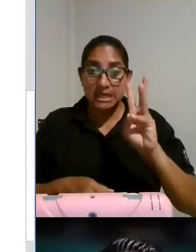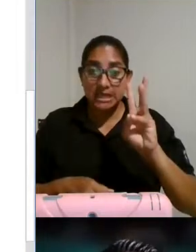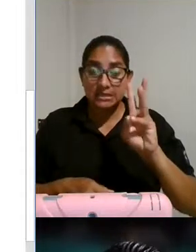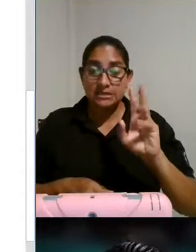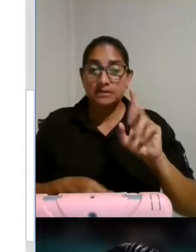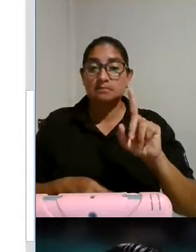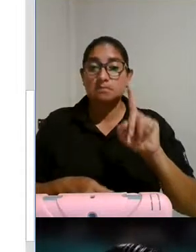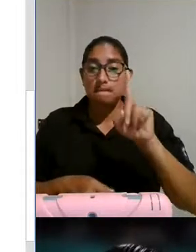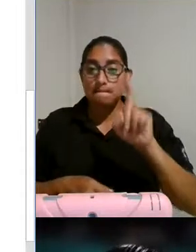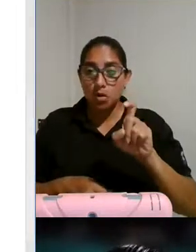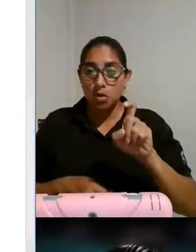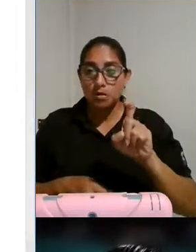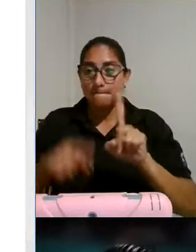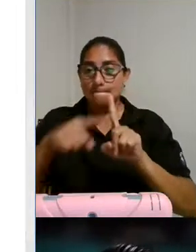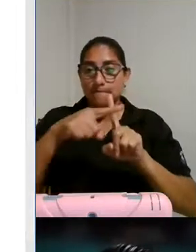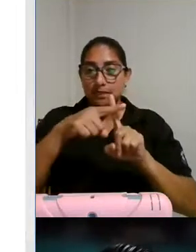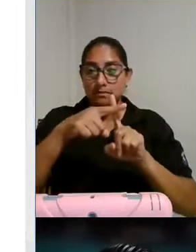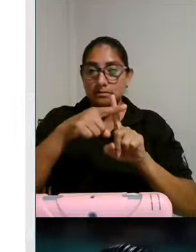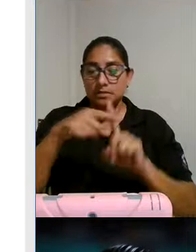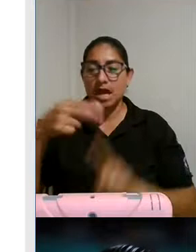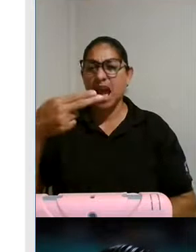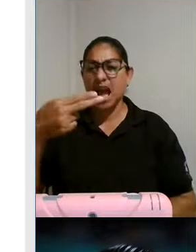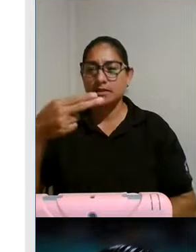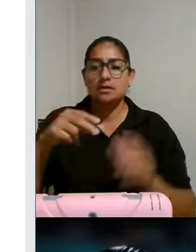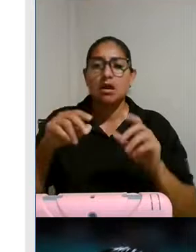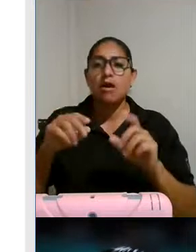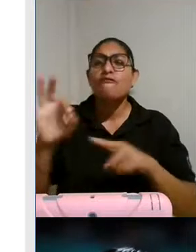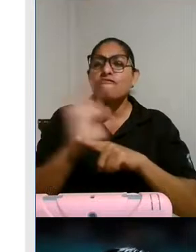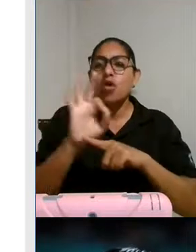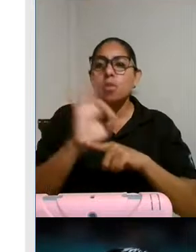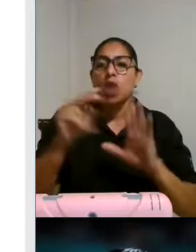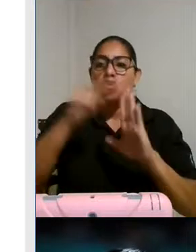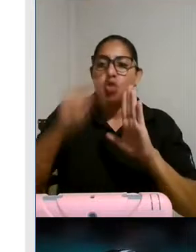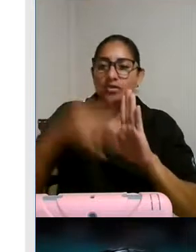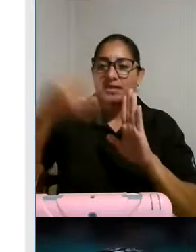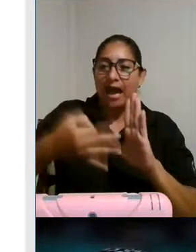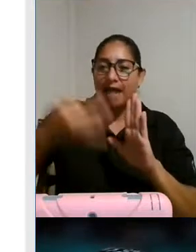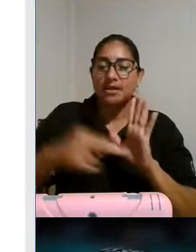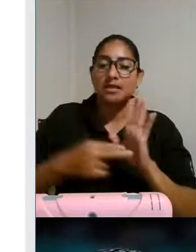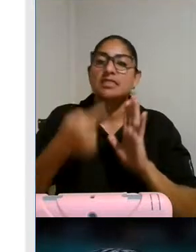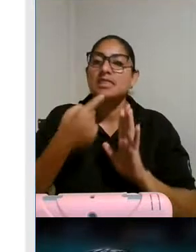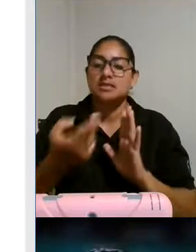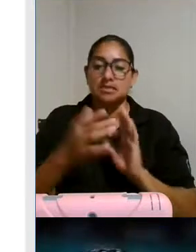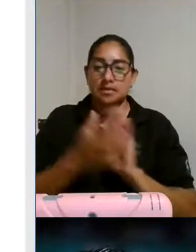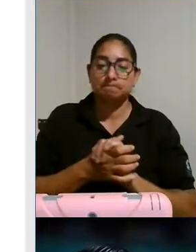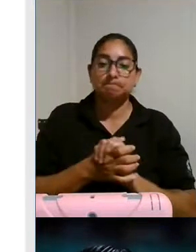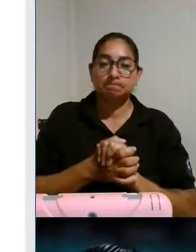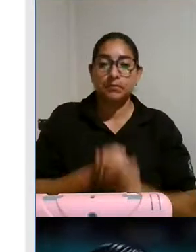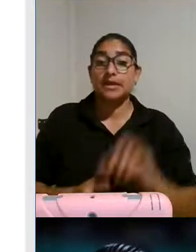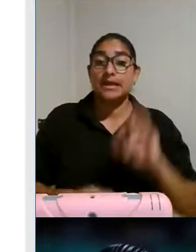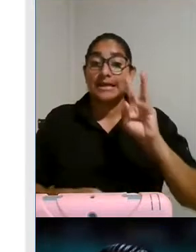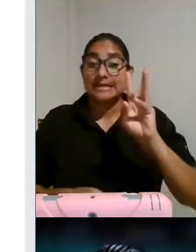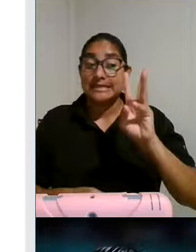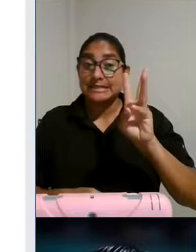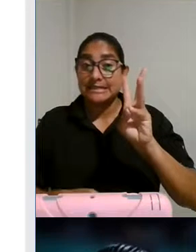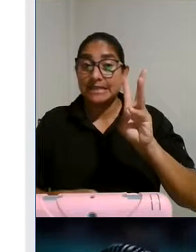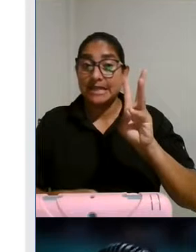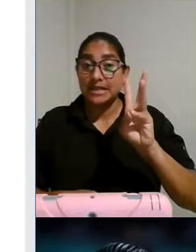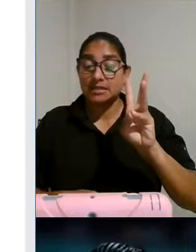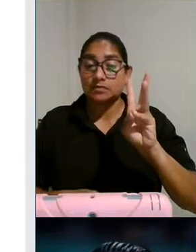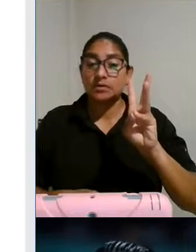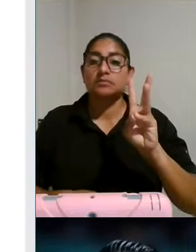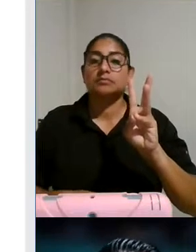Entonces, eso es una fórmula notable. ¿Qué nos dice la fórmula notable? La fórmula notable nos dice que, dejamos el 6